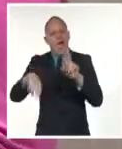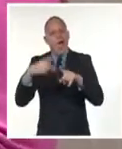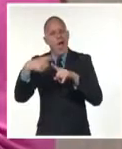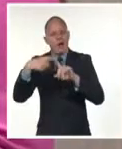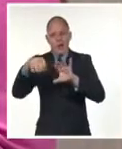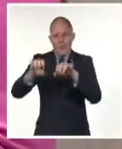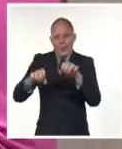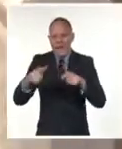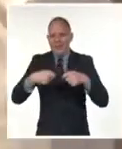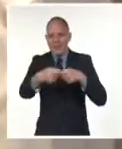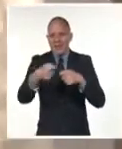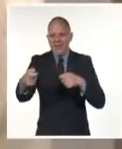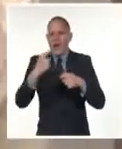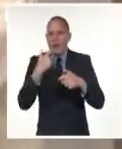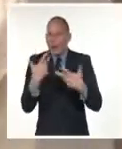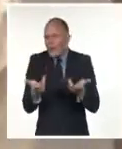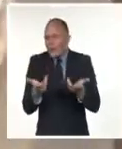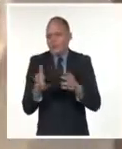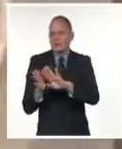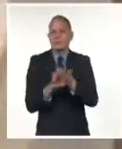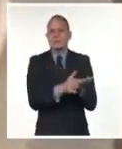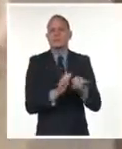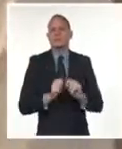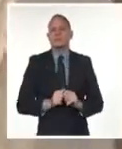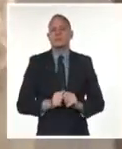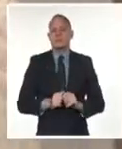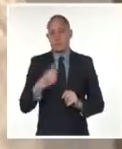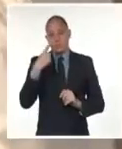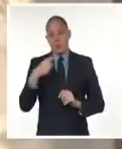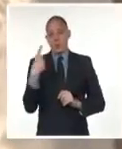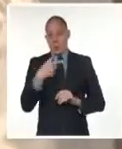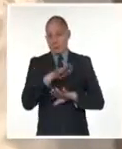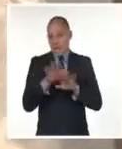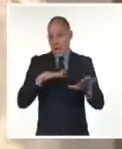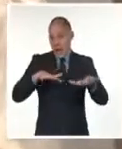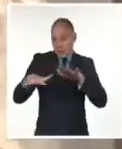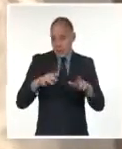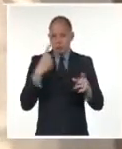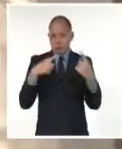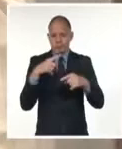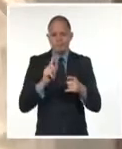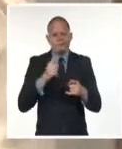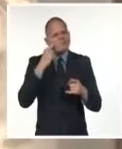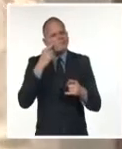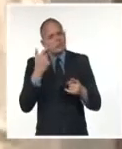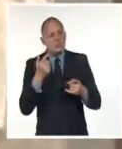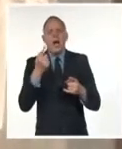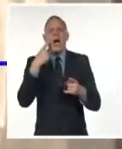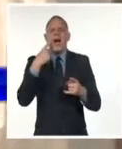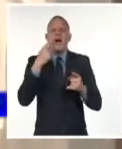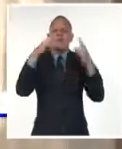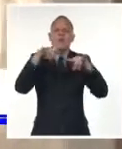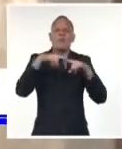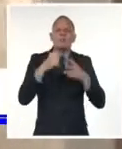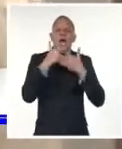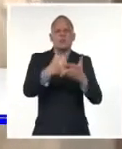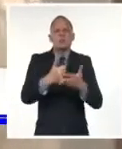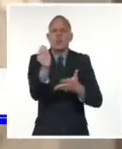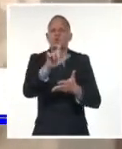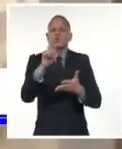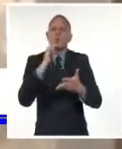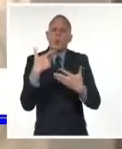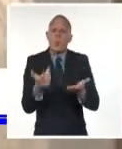de las metas que nos propusimos. Las acciones que hemos comenzado a implementar para incrementar el impacto social de, la, de las universidades, sobre todo en el tema de la